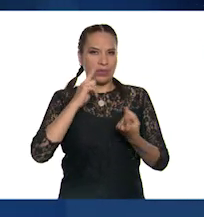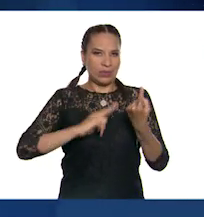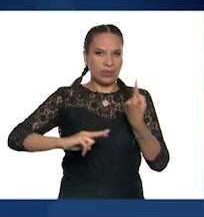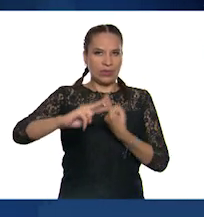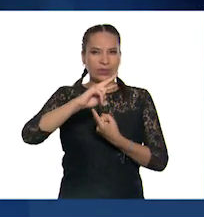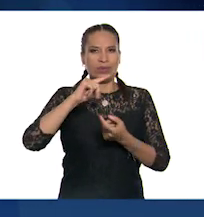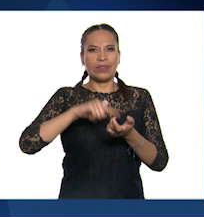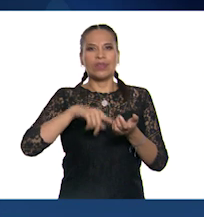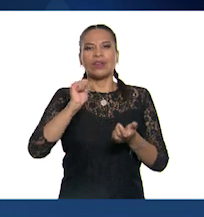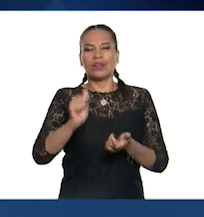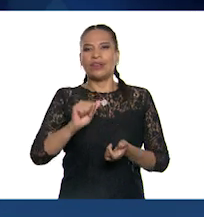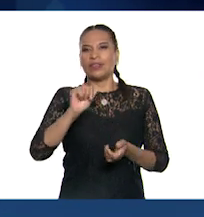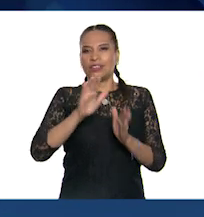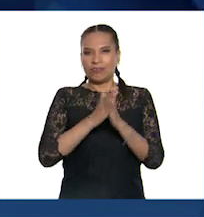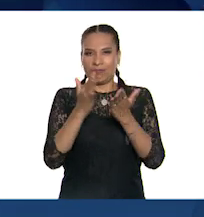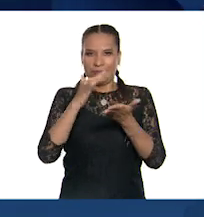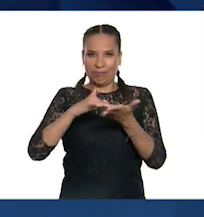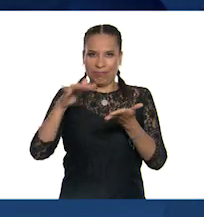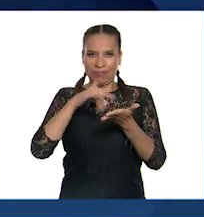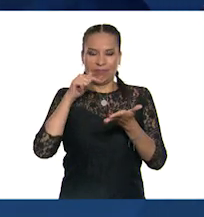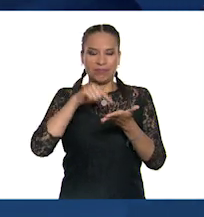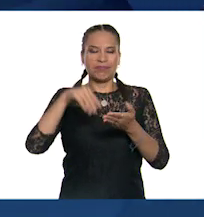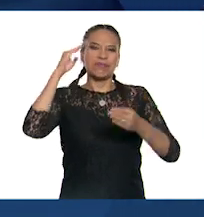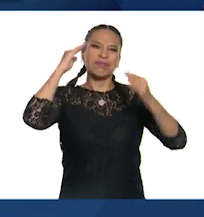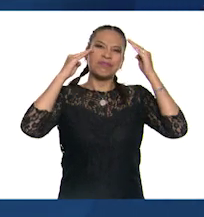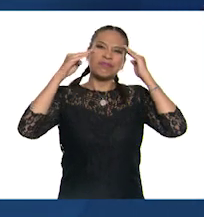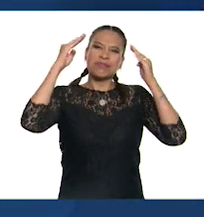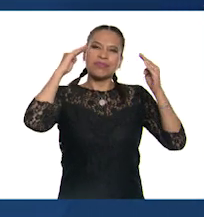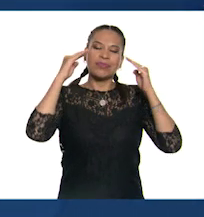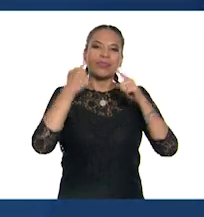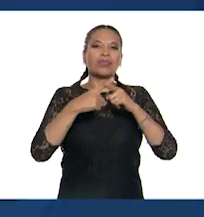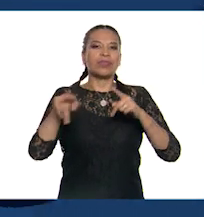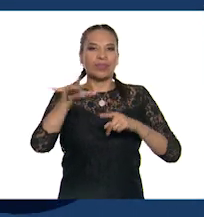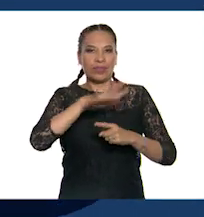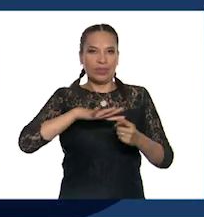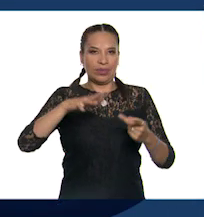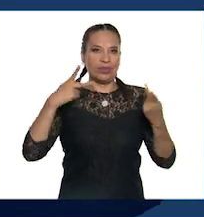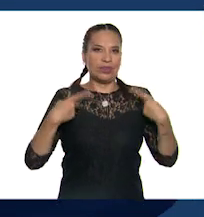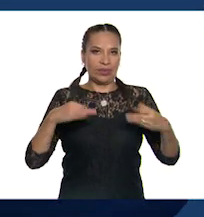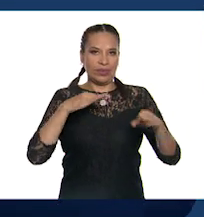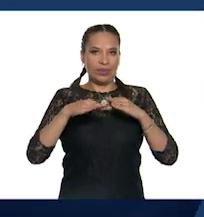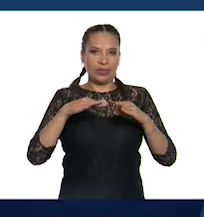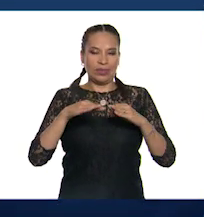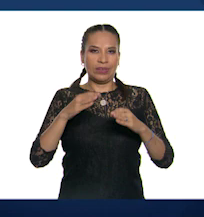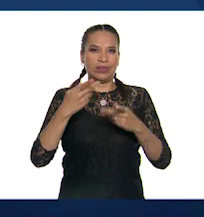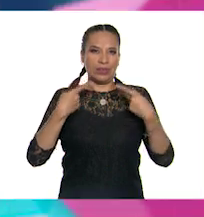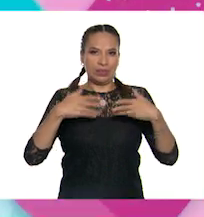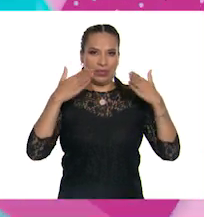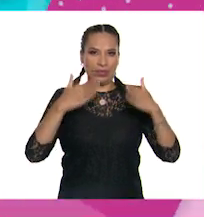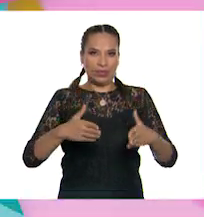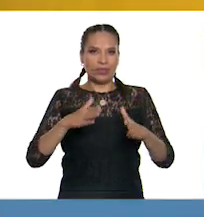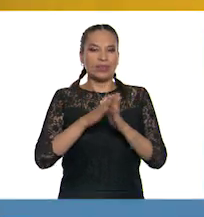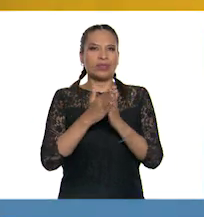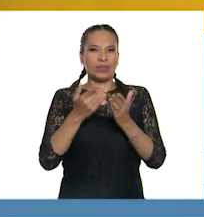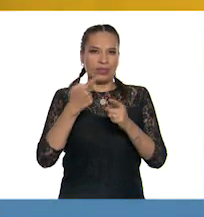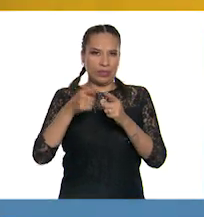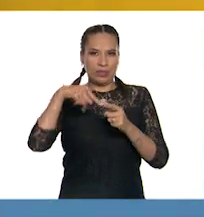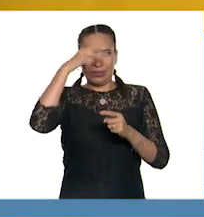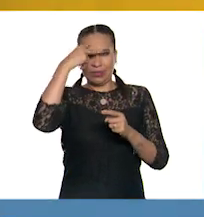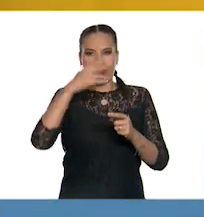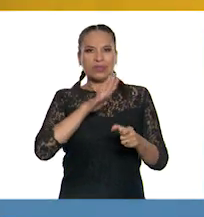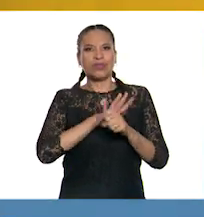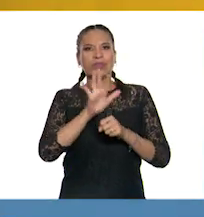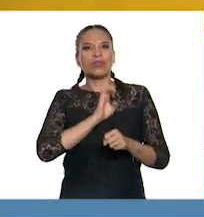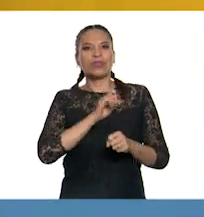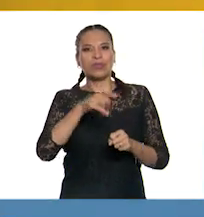medio de la literatura y leer y reflexionar en torno a los trabajadores como personajes de la literatura mexicana. Y en